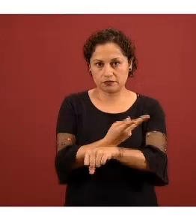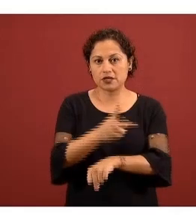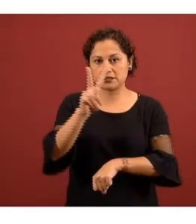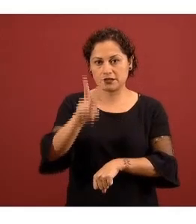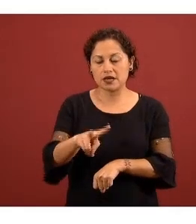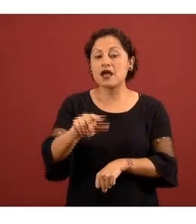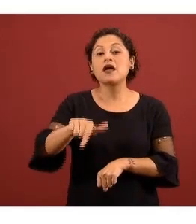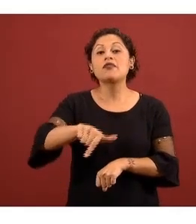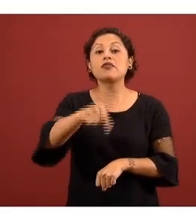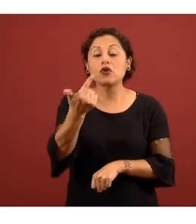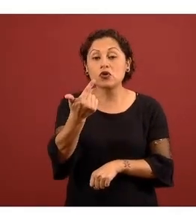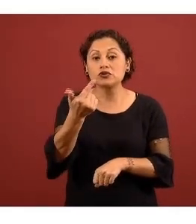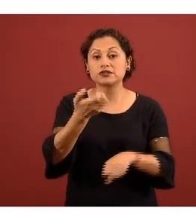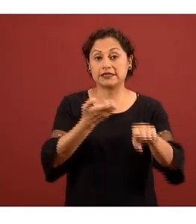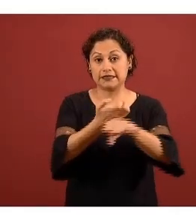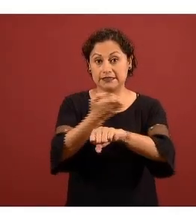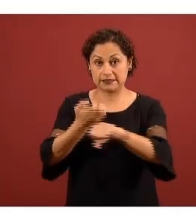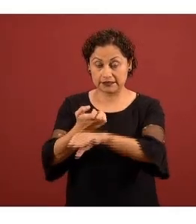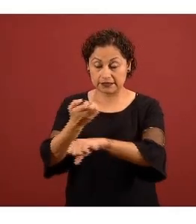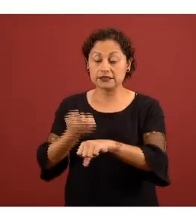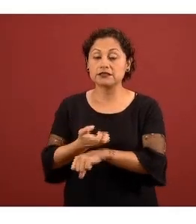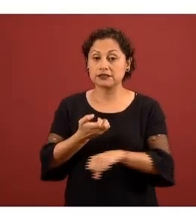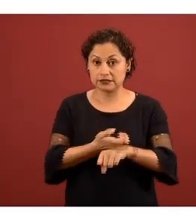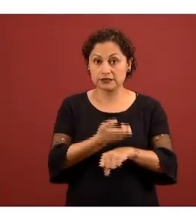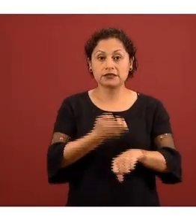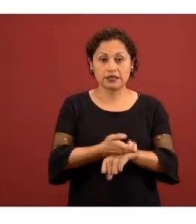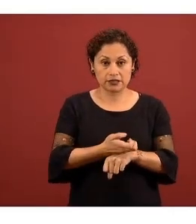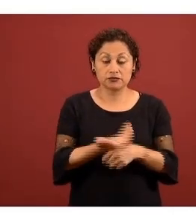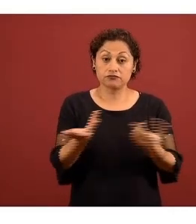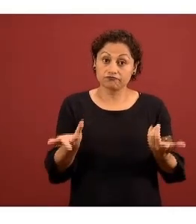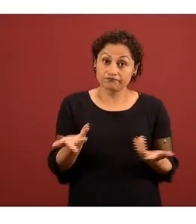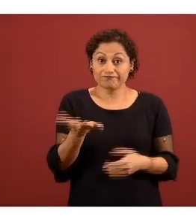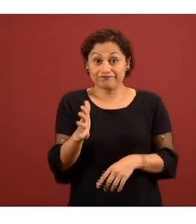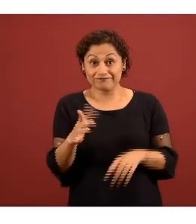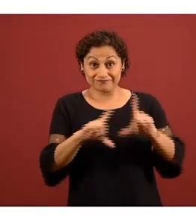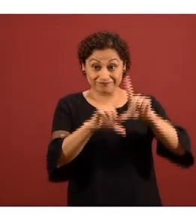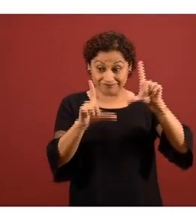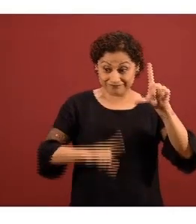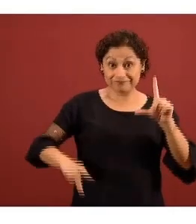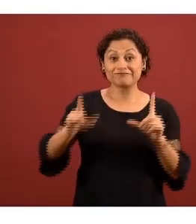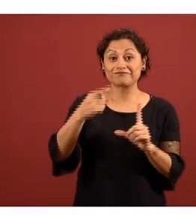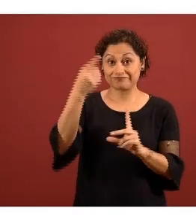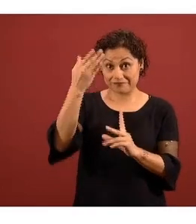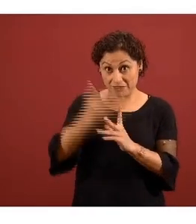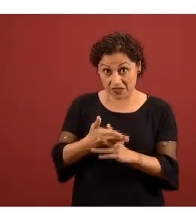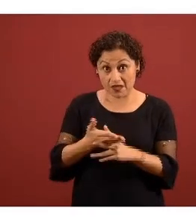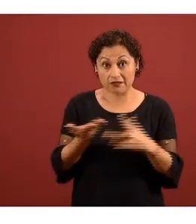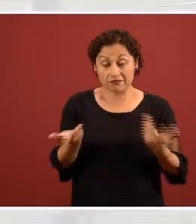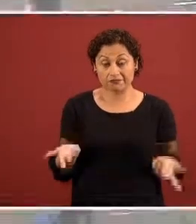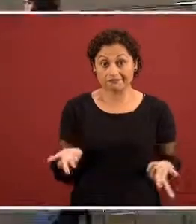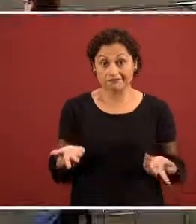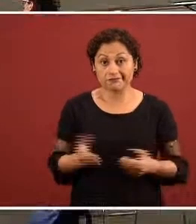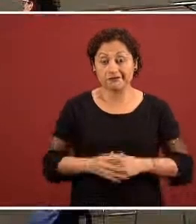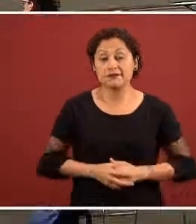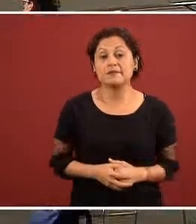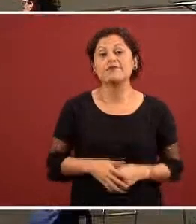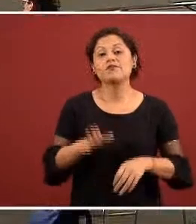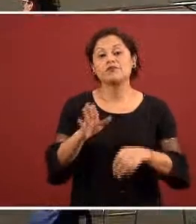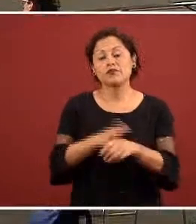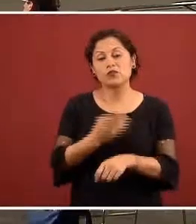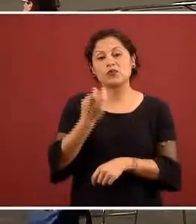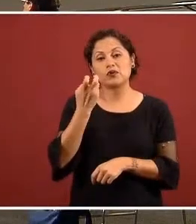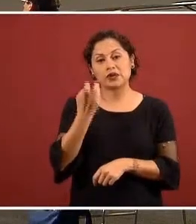12 de las cuales pues representan poco menos de la mitad de toda la República Mexicana. De tal